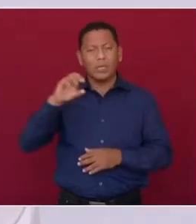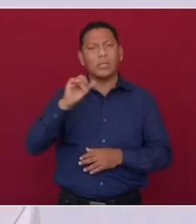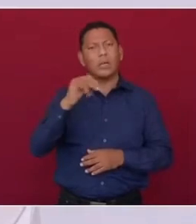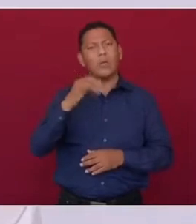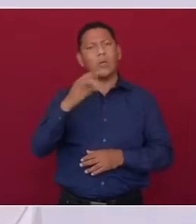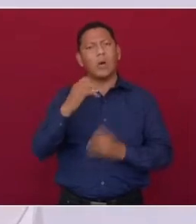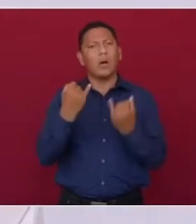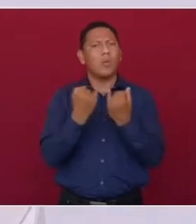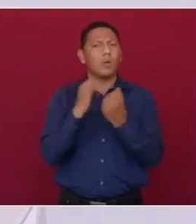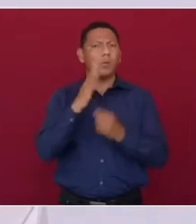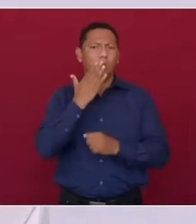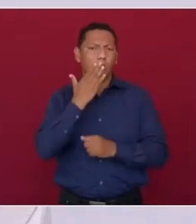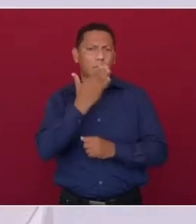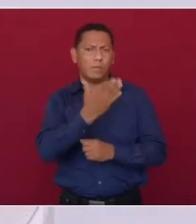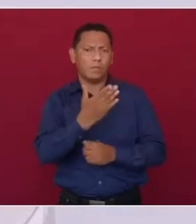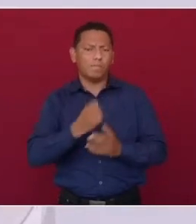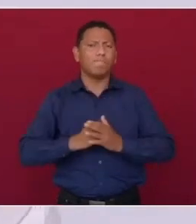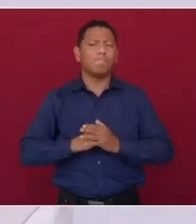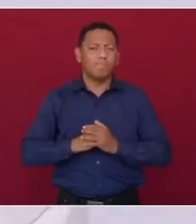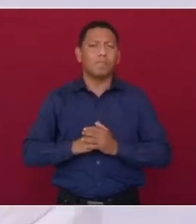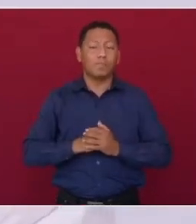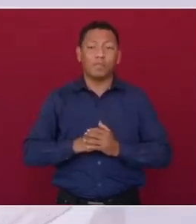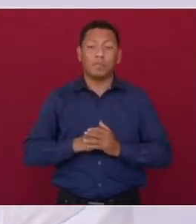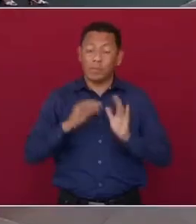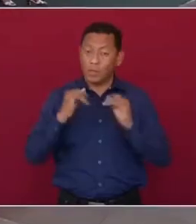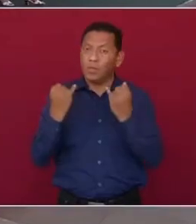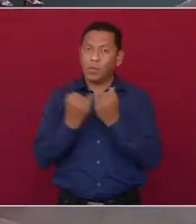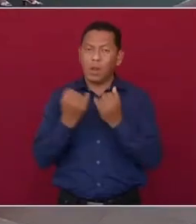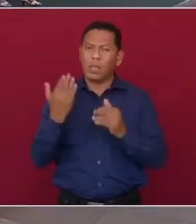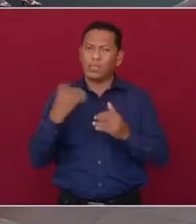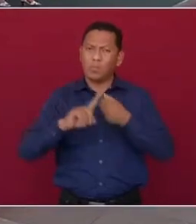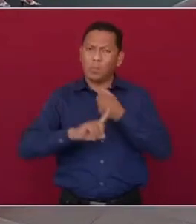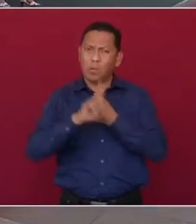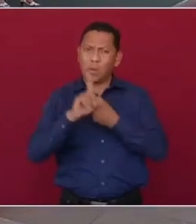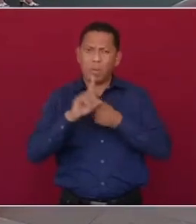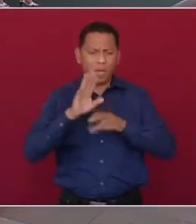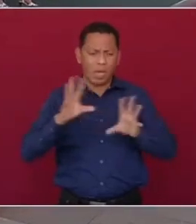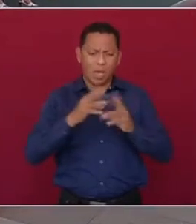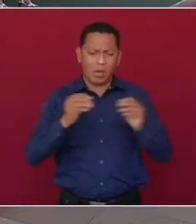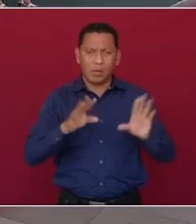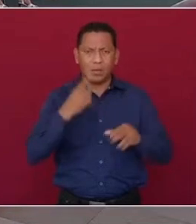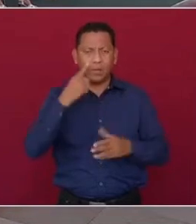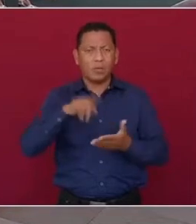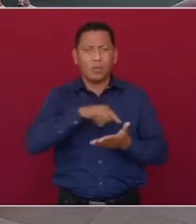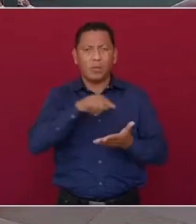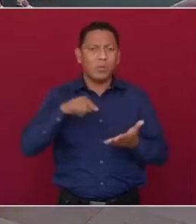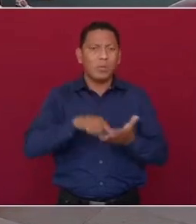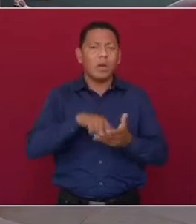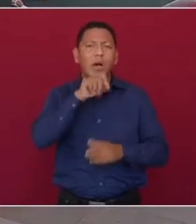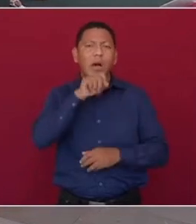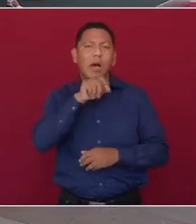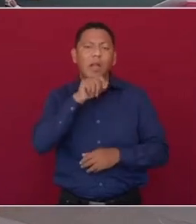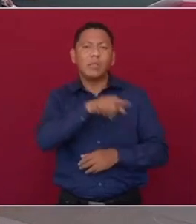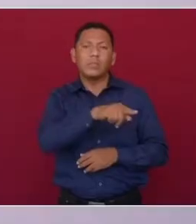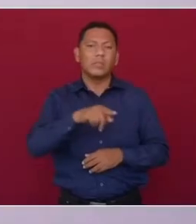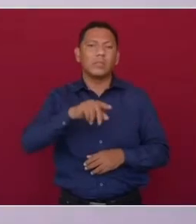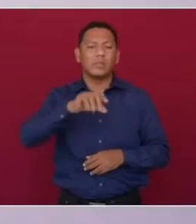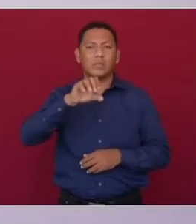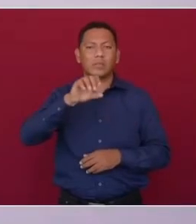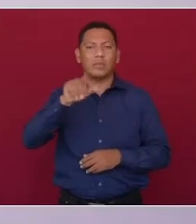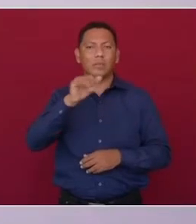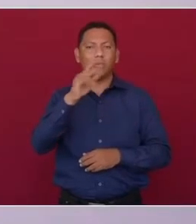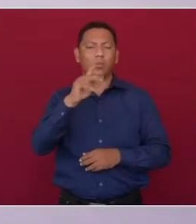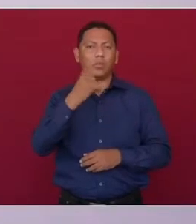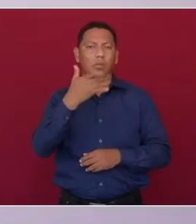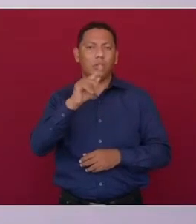Sinaloa y Sonora. Se resolvió el problema de la presa del Zapotillo en Jalisco. Se han